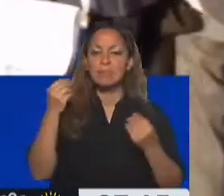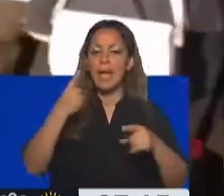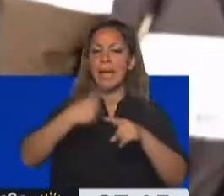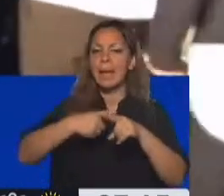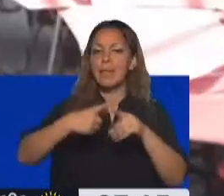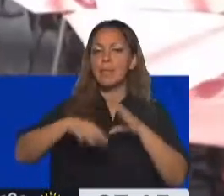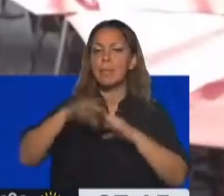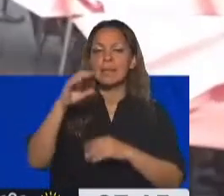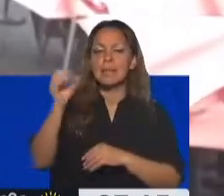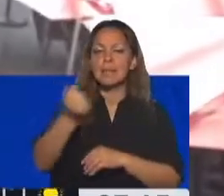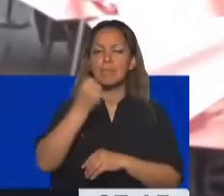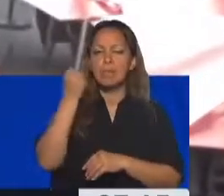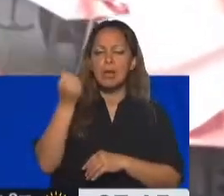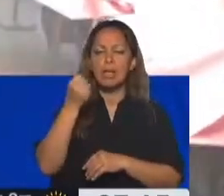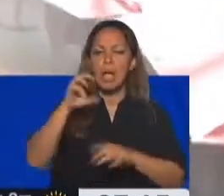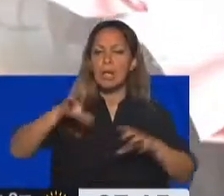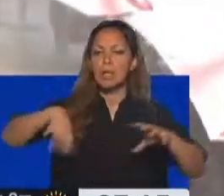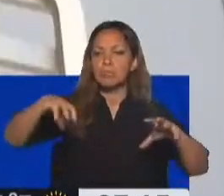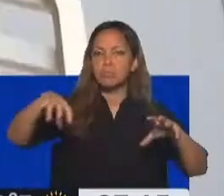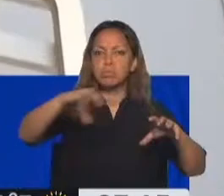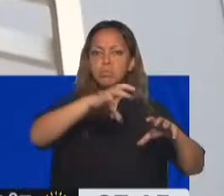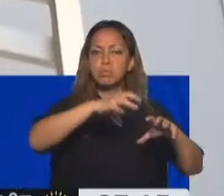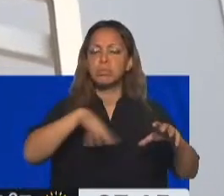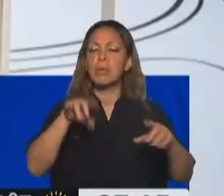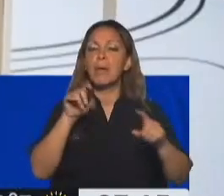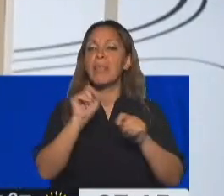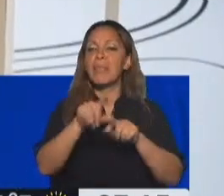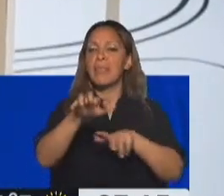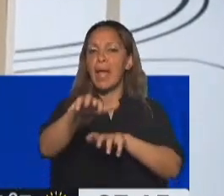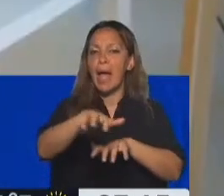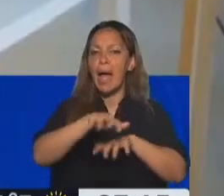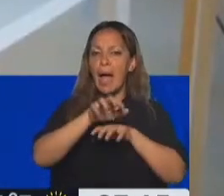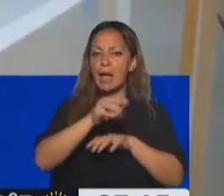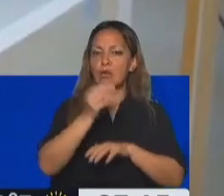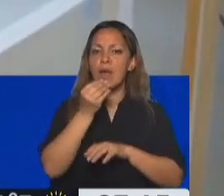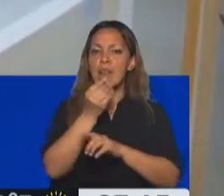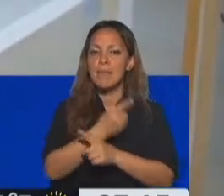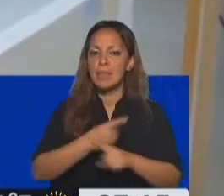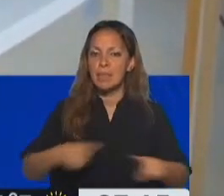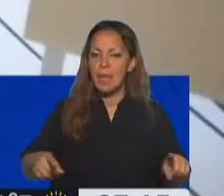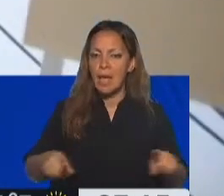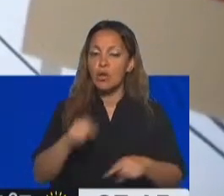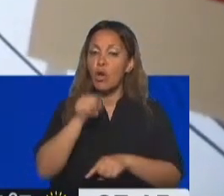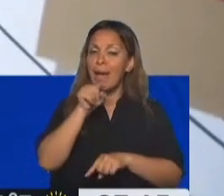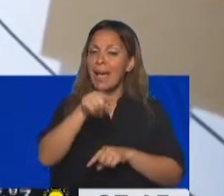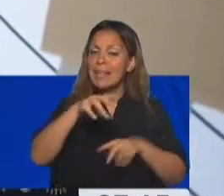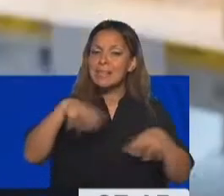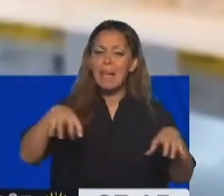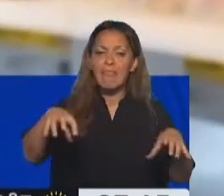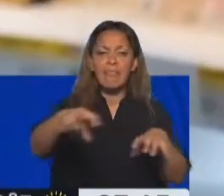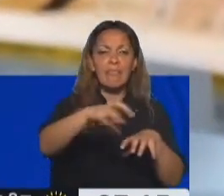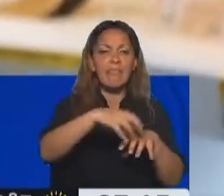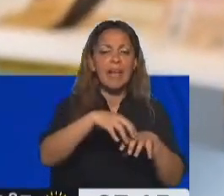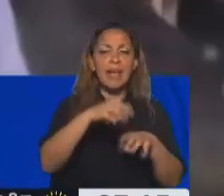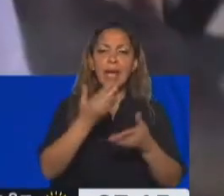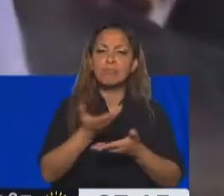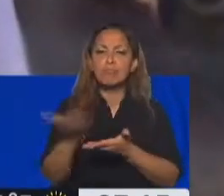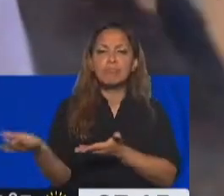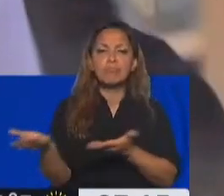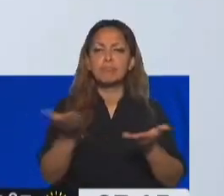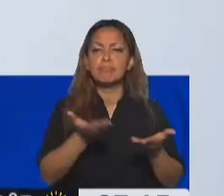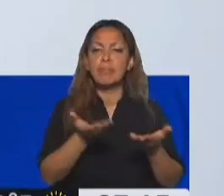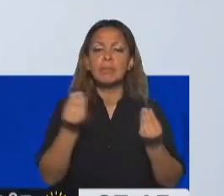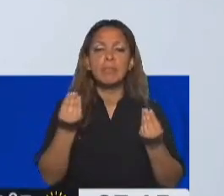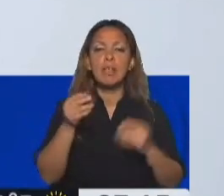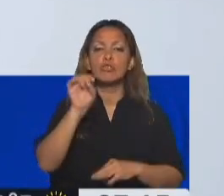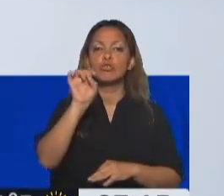del sector agroalimentario esta feria está dirigida a un público exclusivamente profesional y permite a